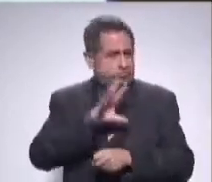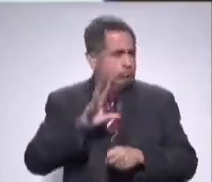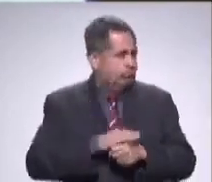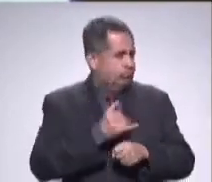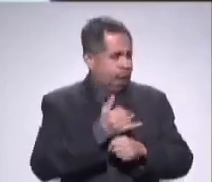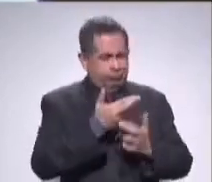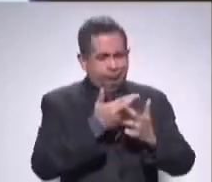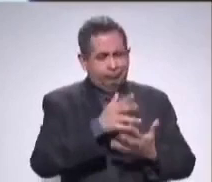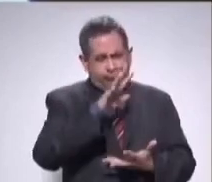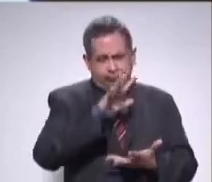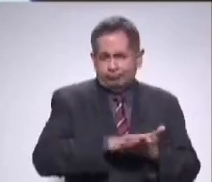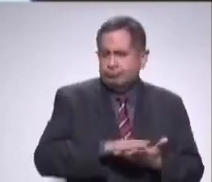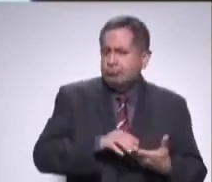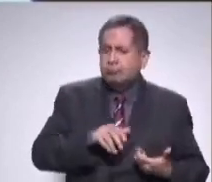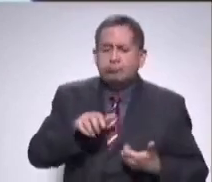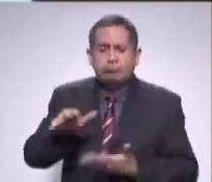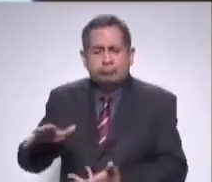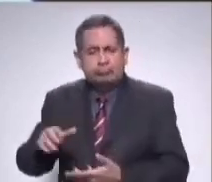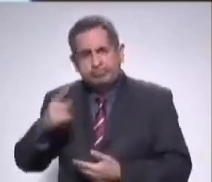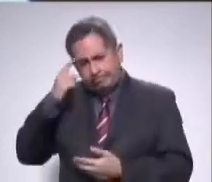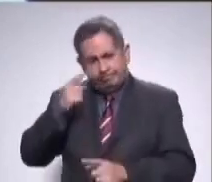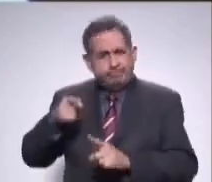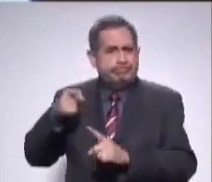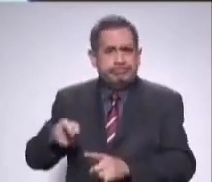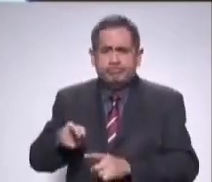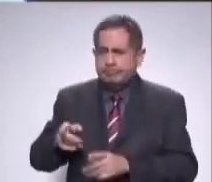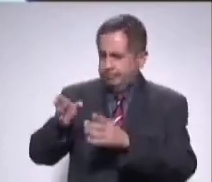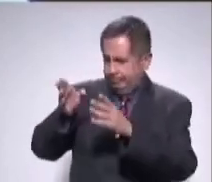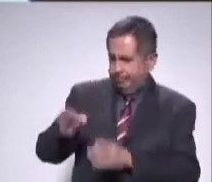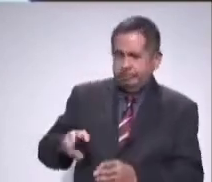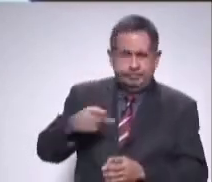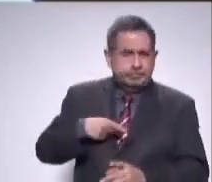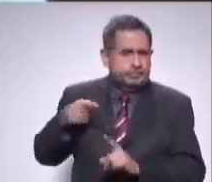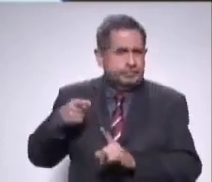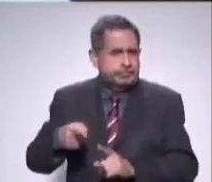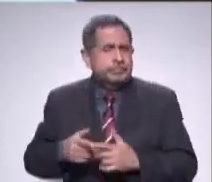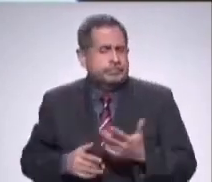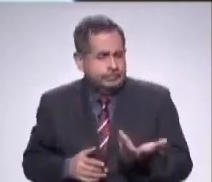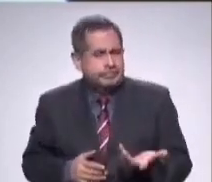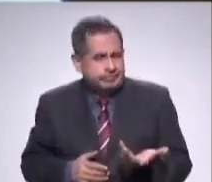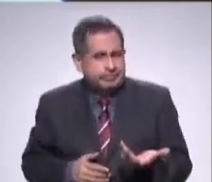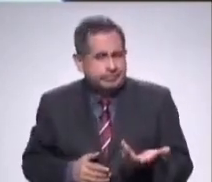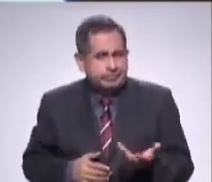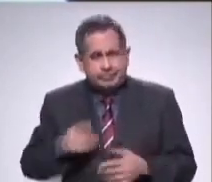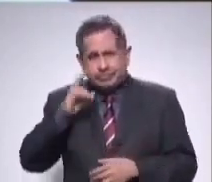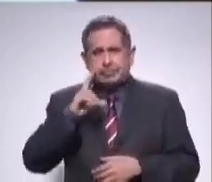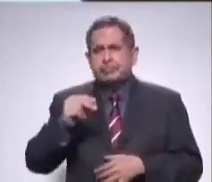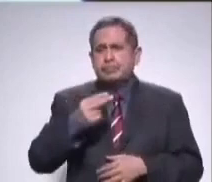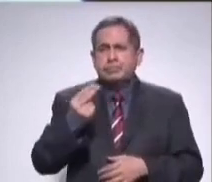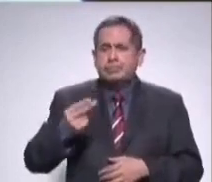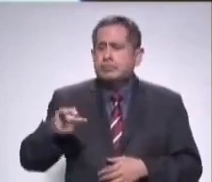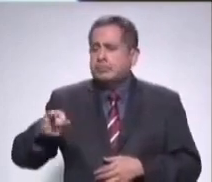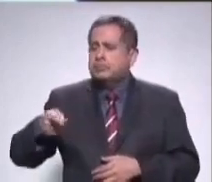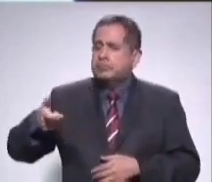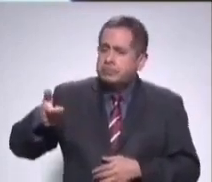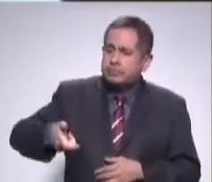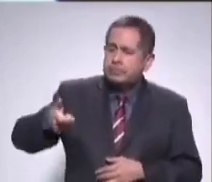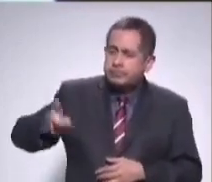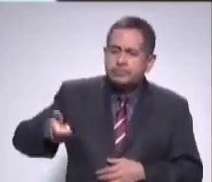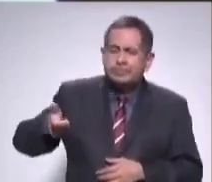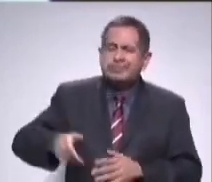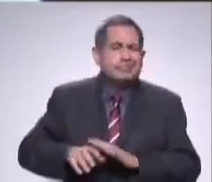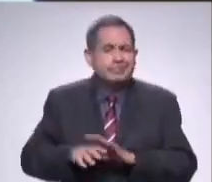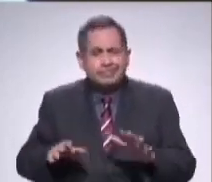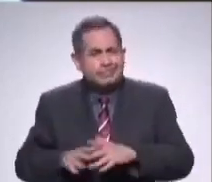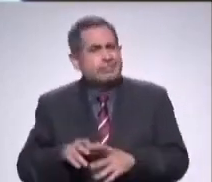de acceso, un, digamos, enfoque pro persona, y además evitar los costos a la población para evitar